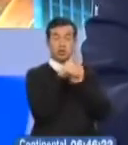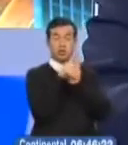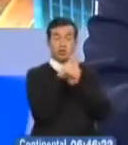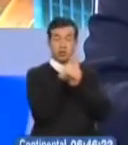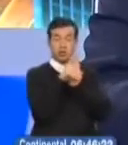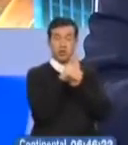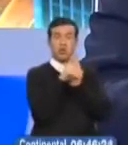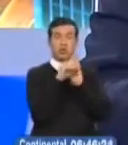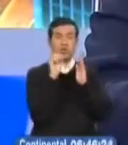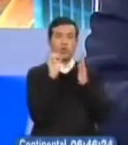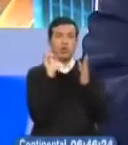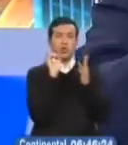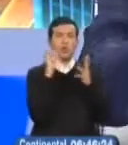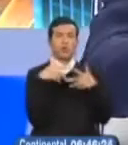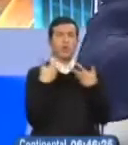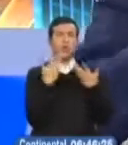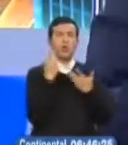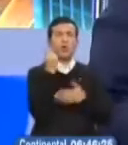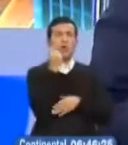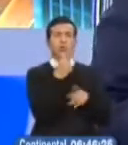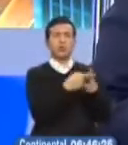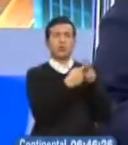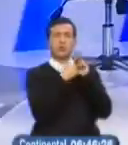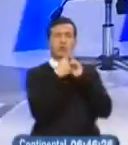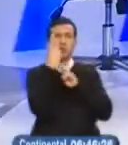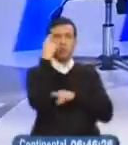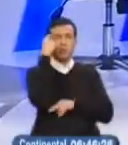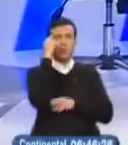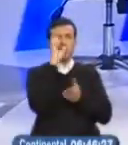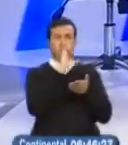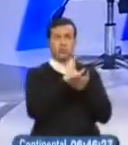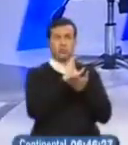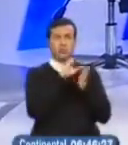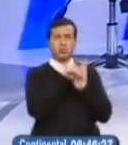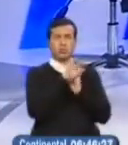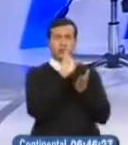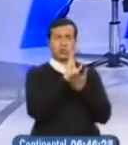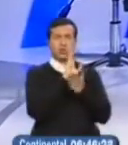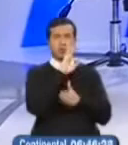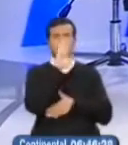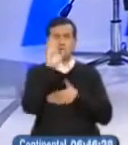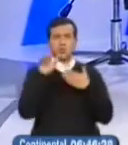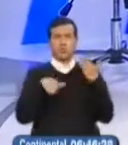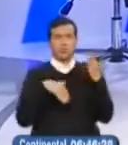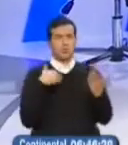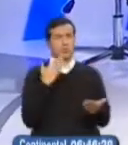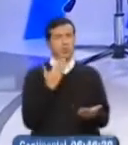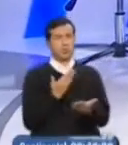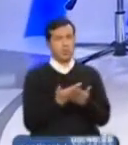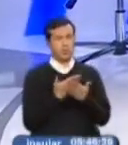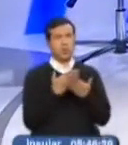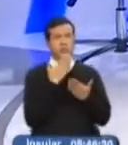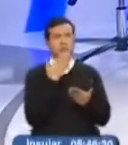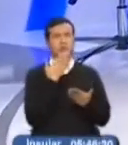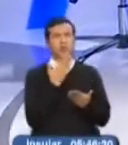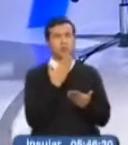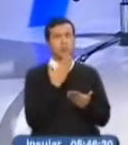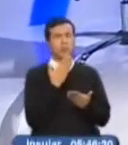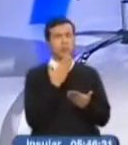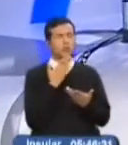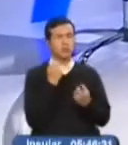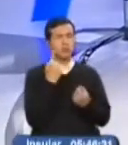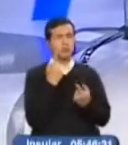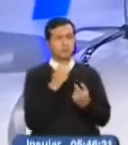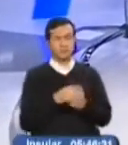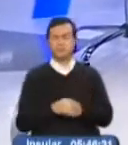voy a usar? ¿O es un crédito que me está dando el Banco Central con cargo a todos los activos que tiene el Banco